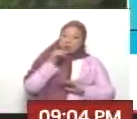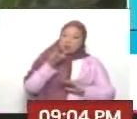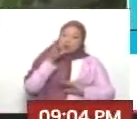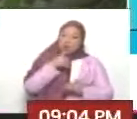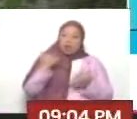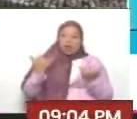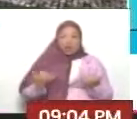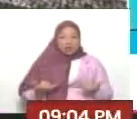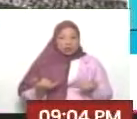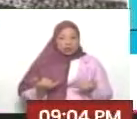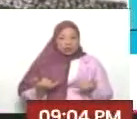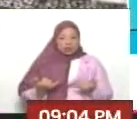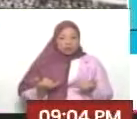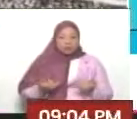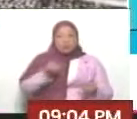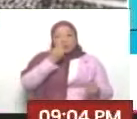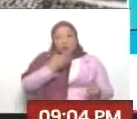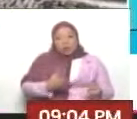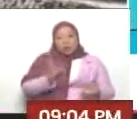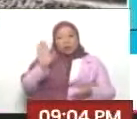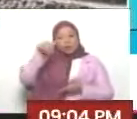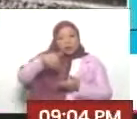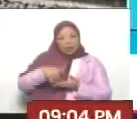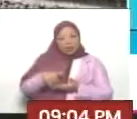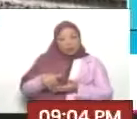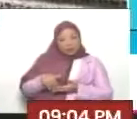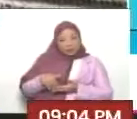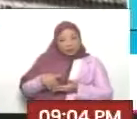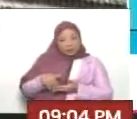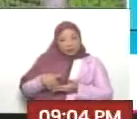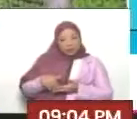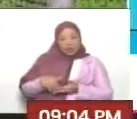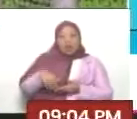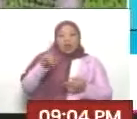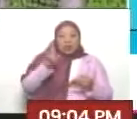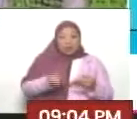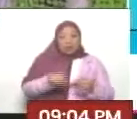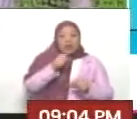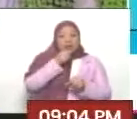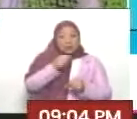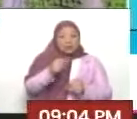café es bueno en Miranda, ¿el cacao